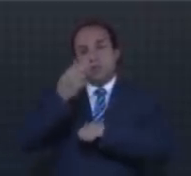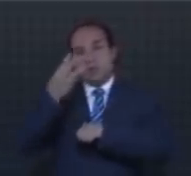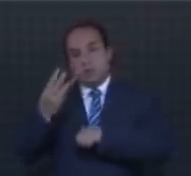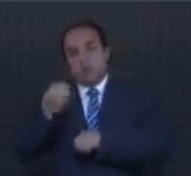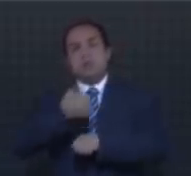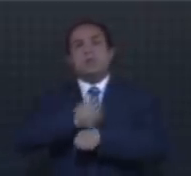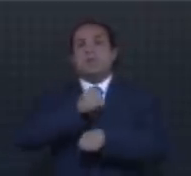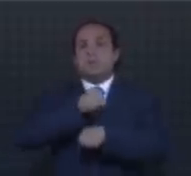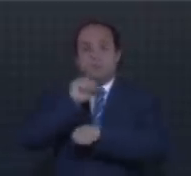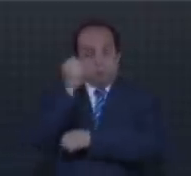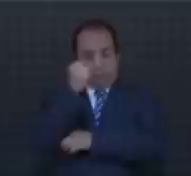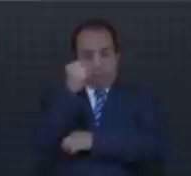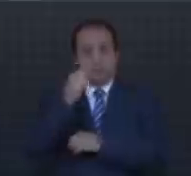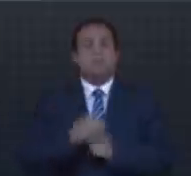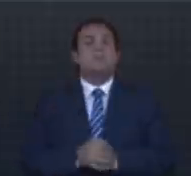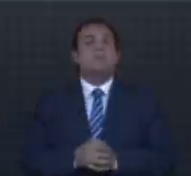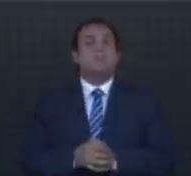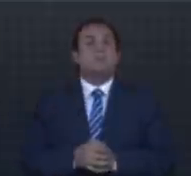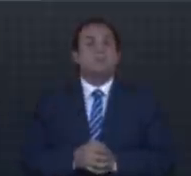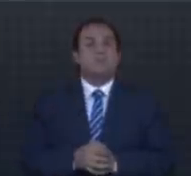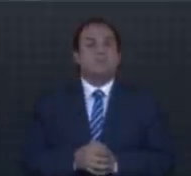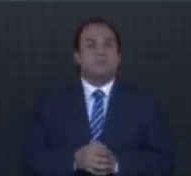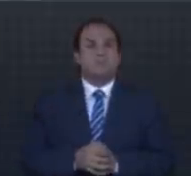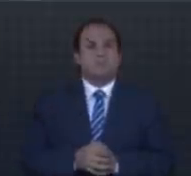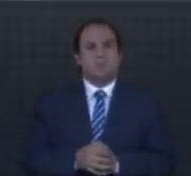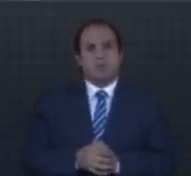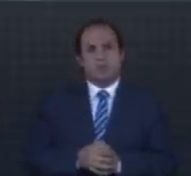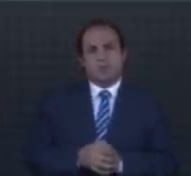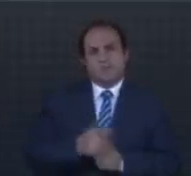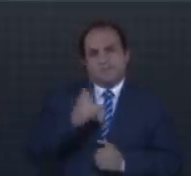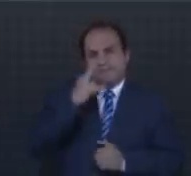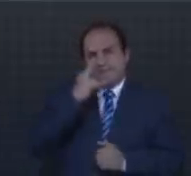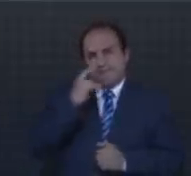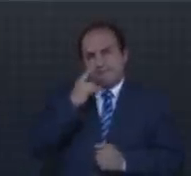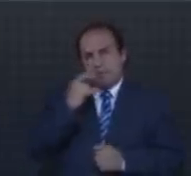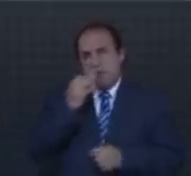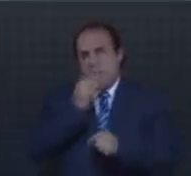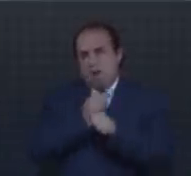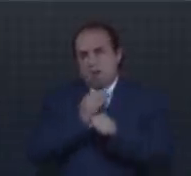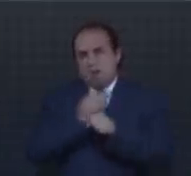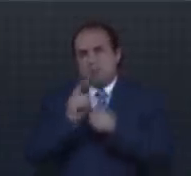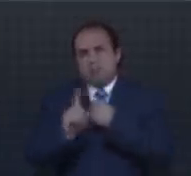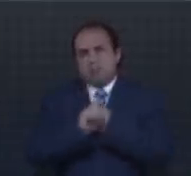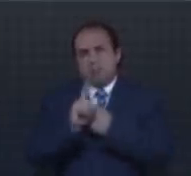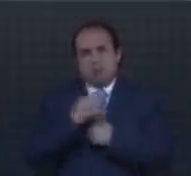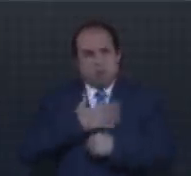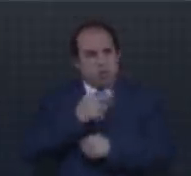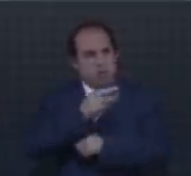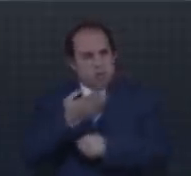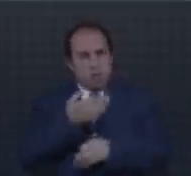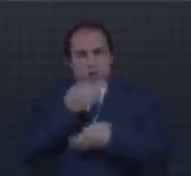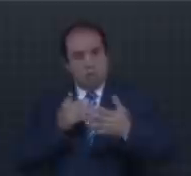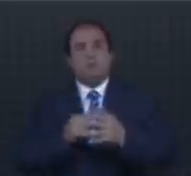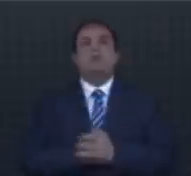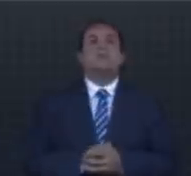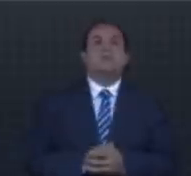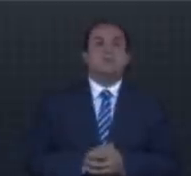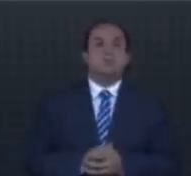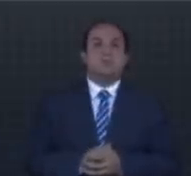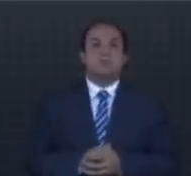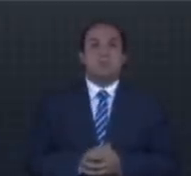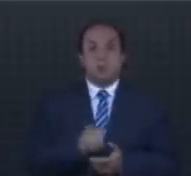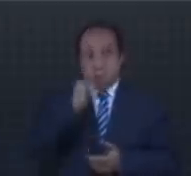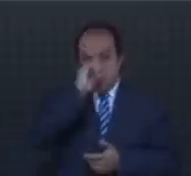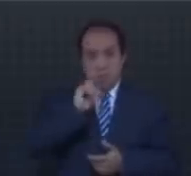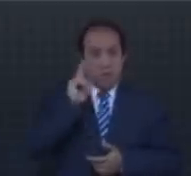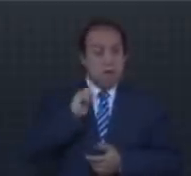septiembre. Nos extraña mucho esta situación. Yo los he recibido a todos los que han querido. Y la jefa de